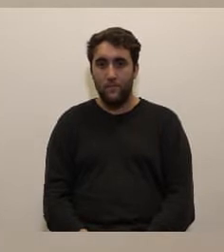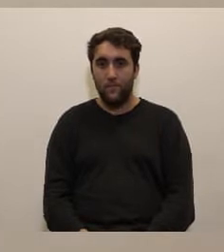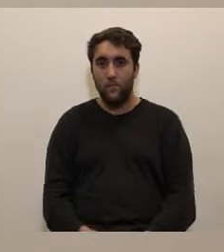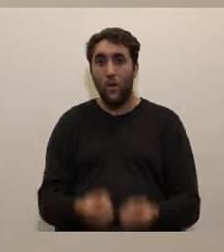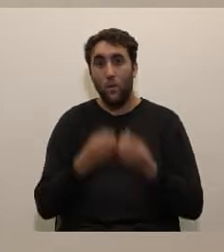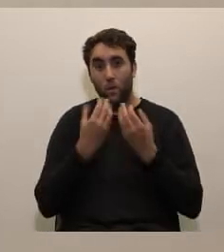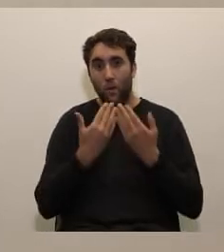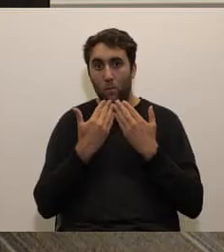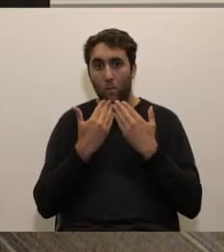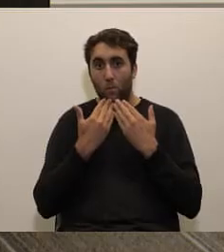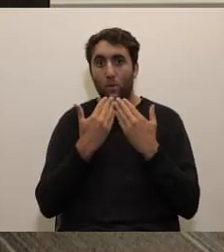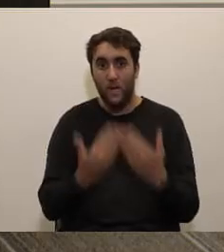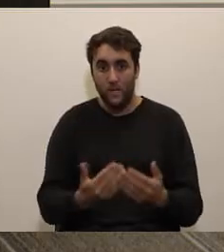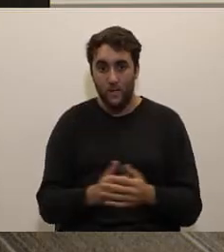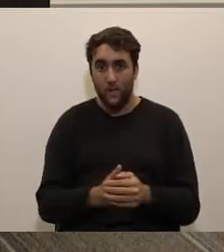Bueno, muchas gracias.